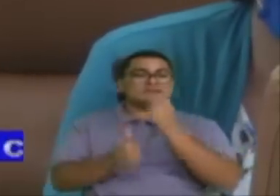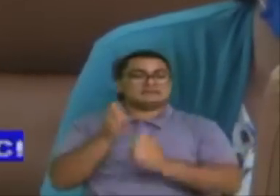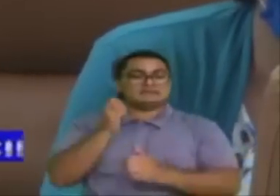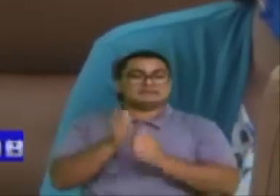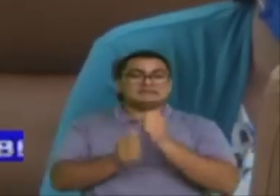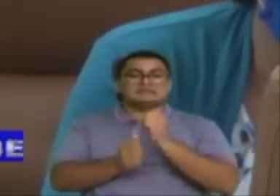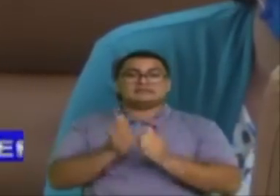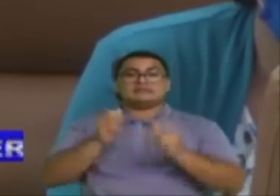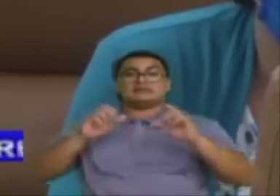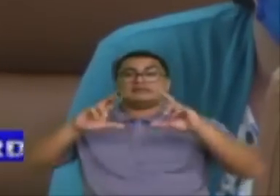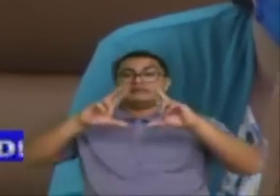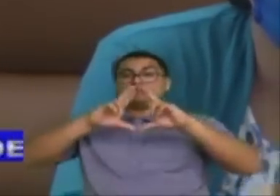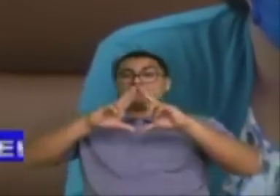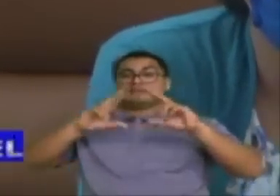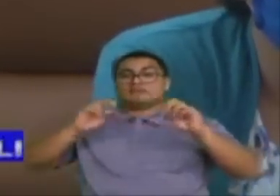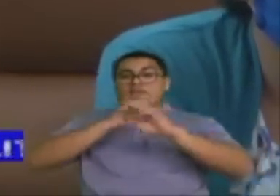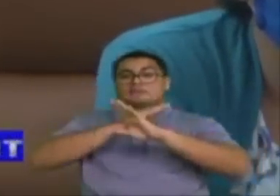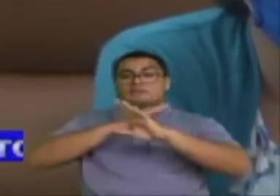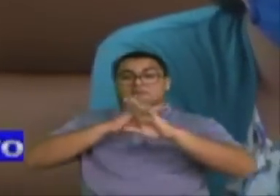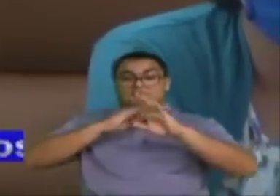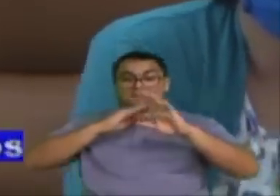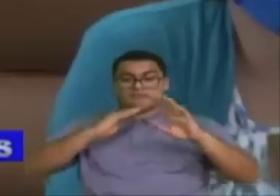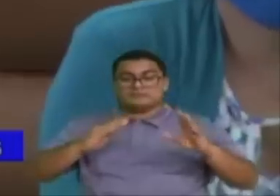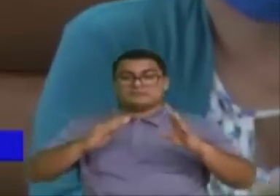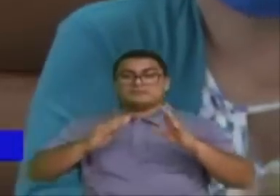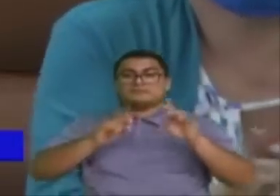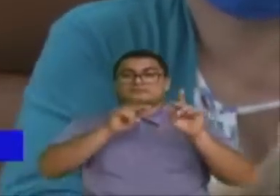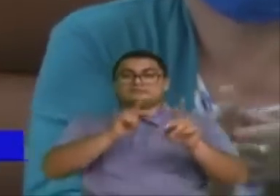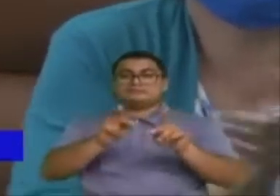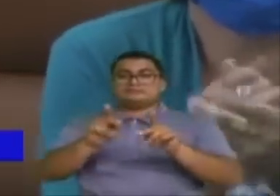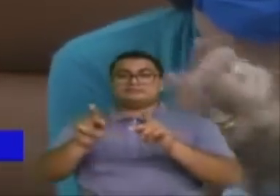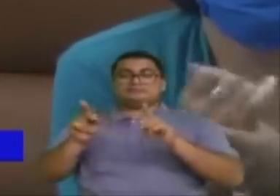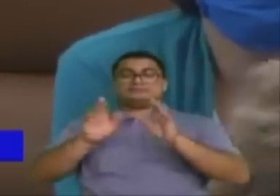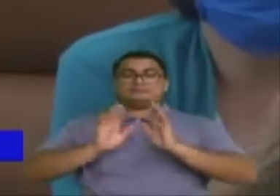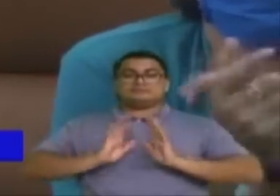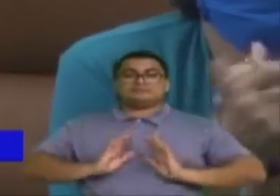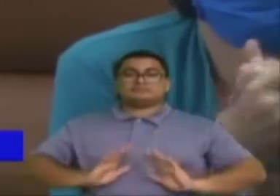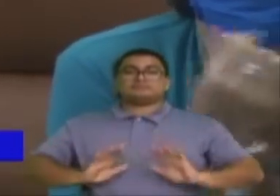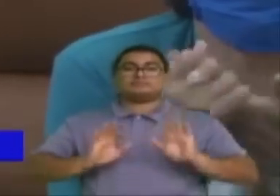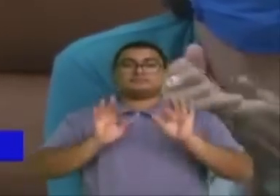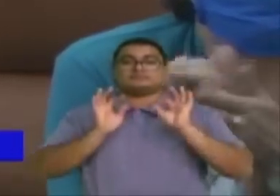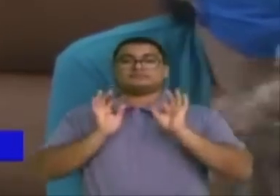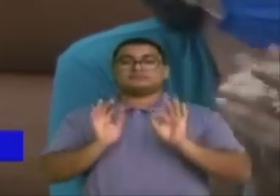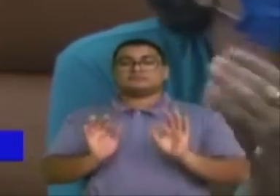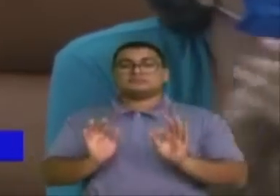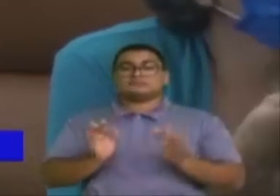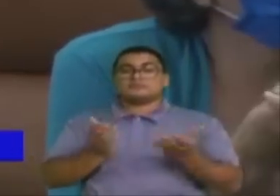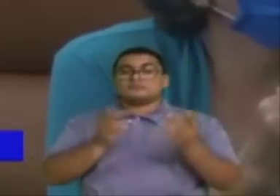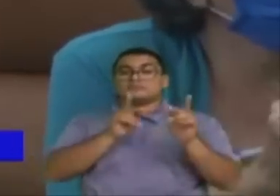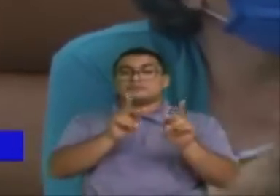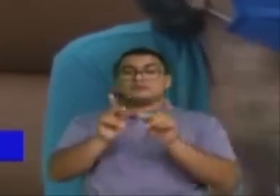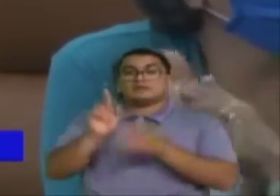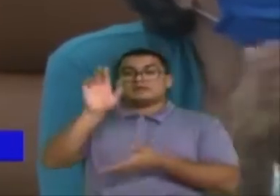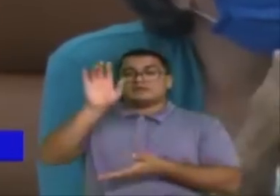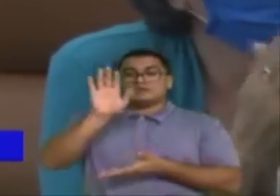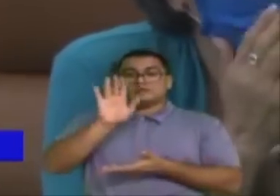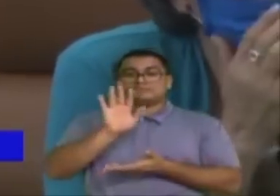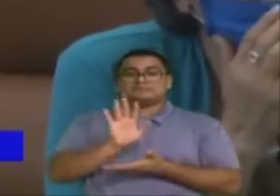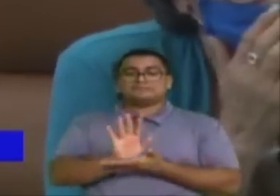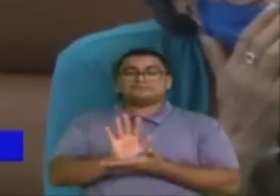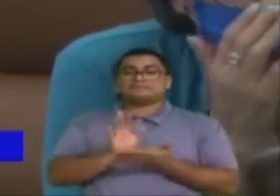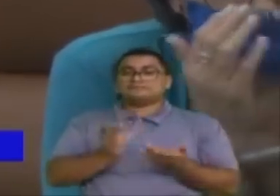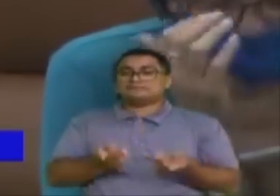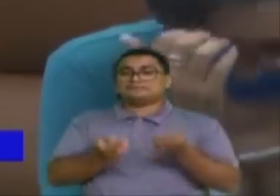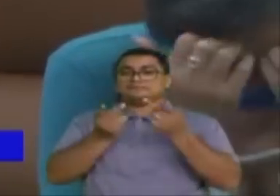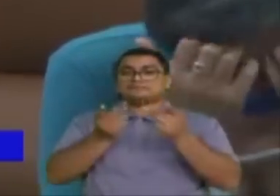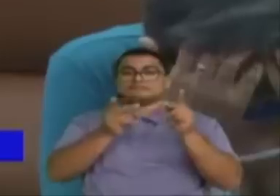de la paz, la estabilidad, la tranquilidad, el bien común y la espiritualidad y la vida de